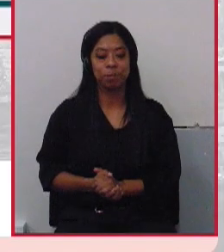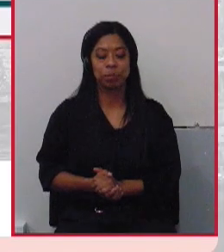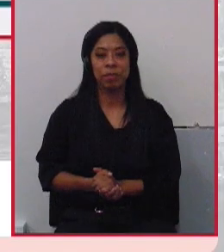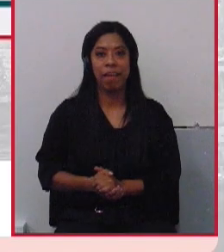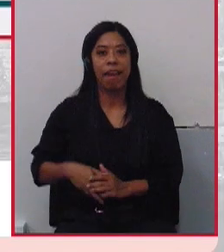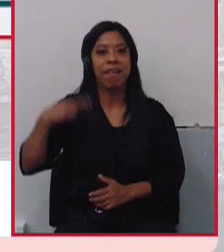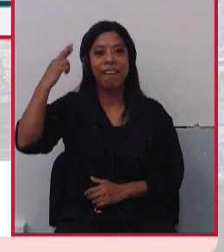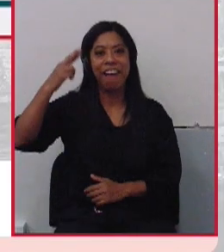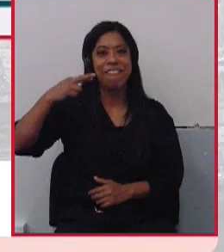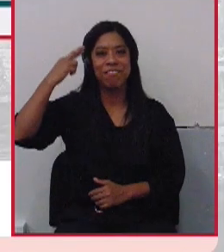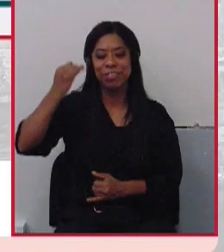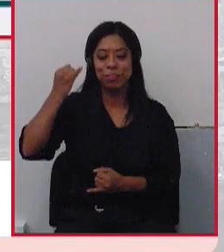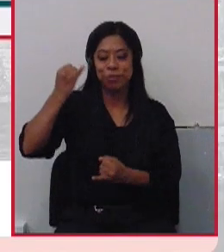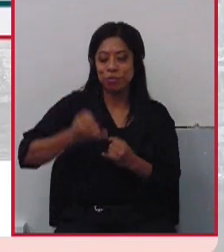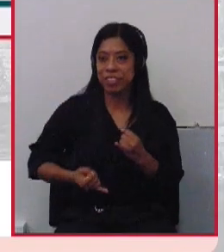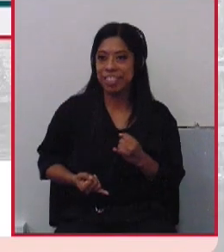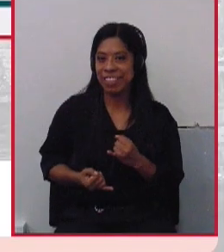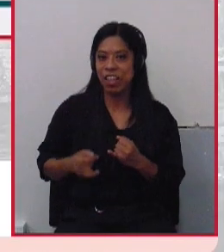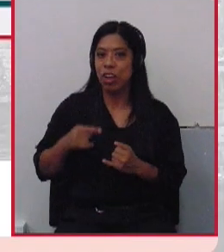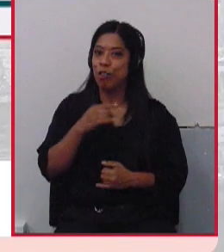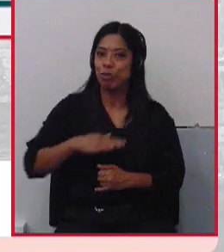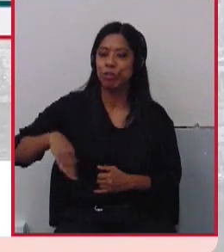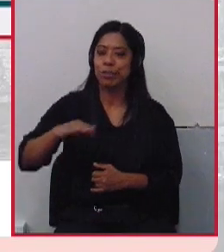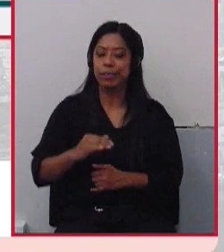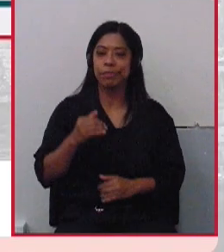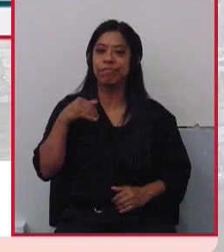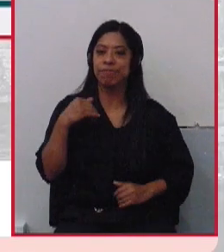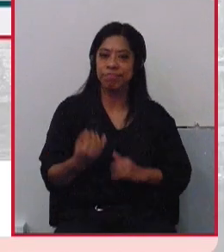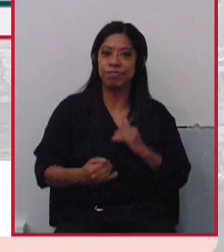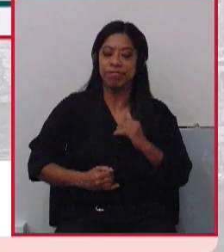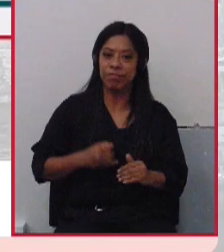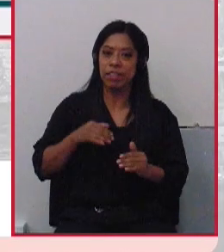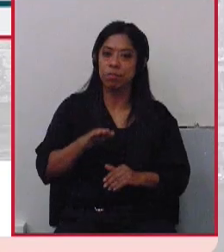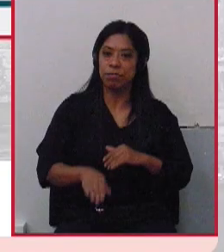Reflexiones finales, cómo hemos ido caminando